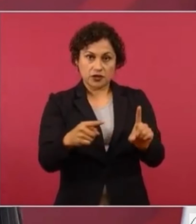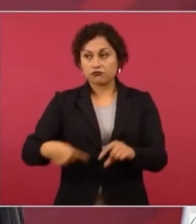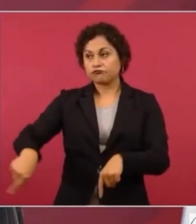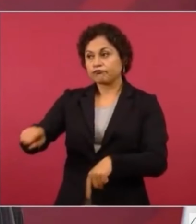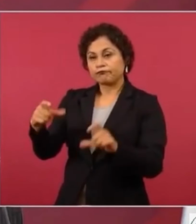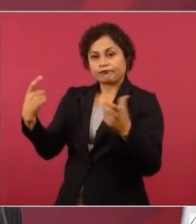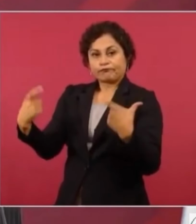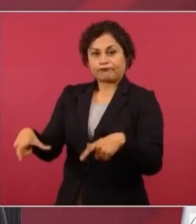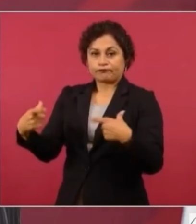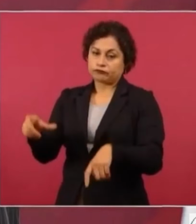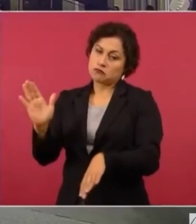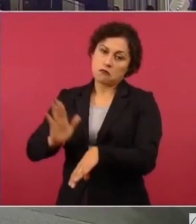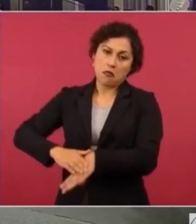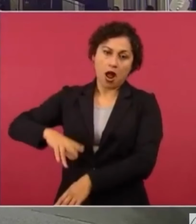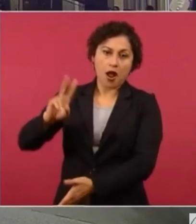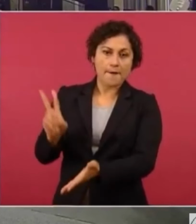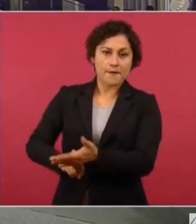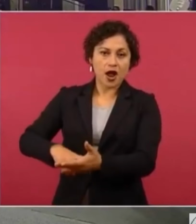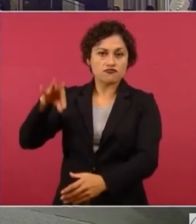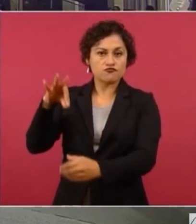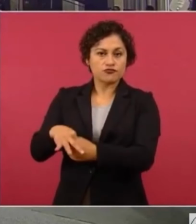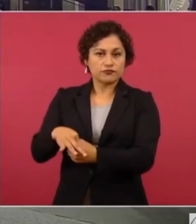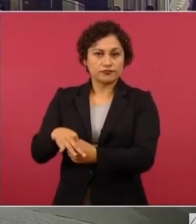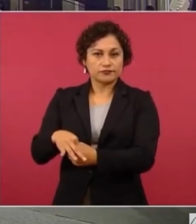Pero eso ya no se puede.